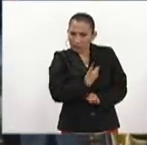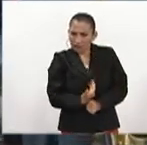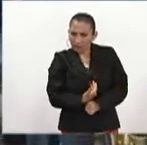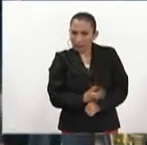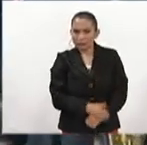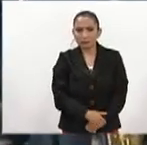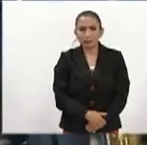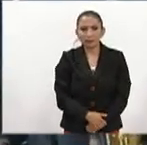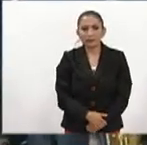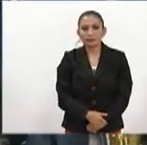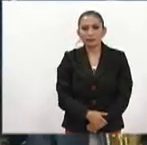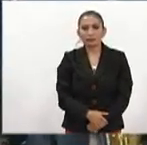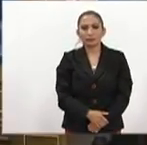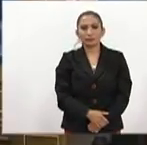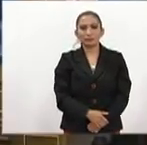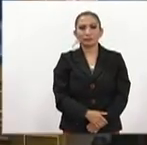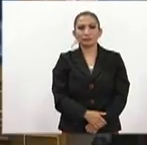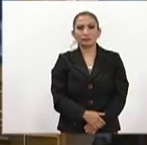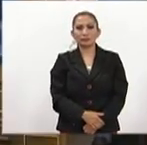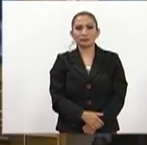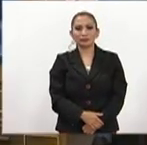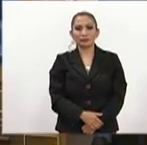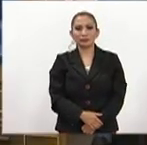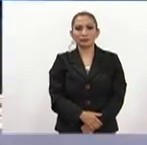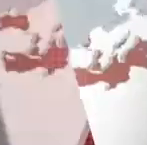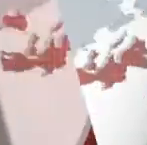de la Generalitat, Carles Puigdemont.